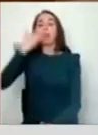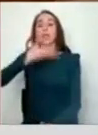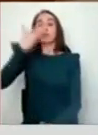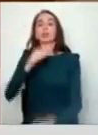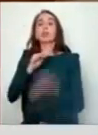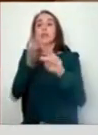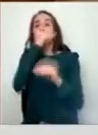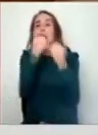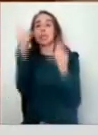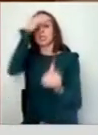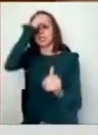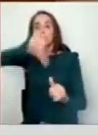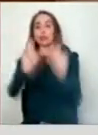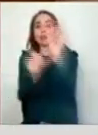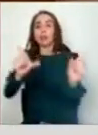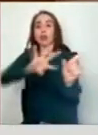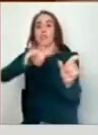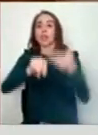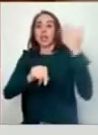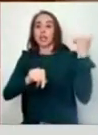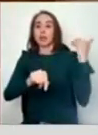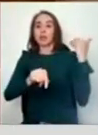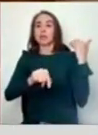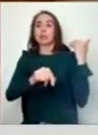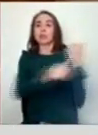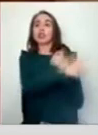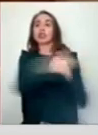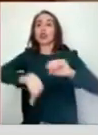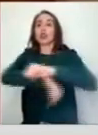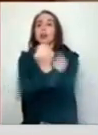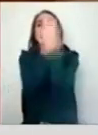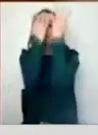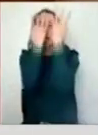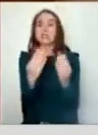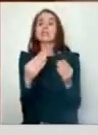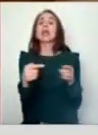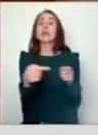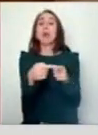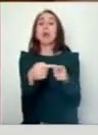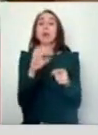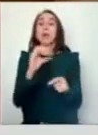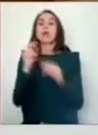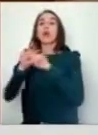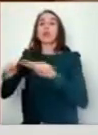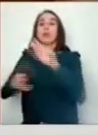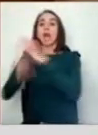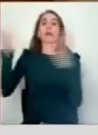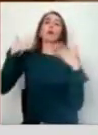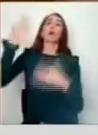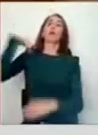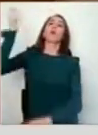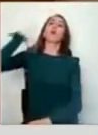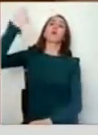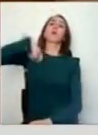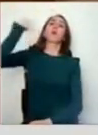de delincuentes? Todos quienes están presos en Punta Peuco y los que siguen en sus casas tranquilitos, echándose aire después de haber sido parte incluso de